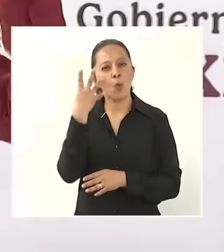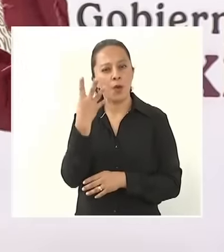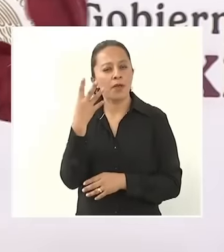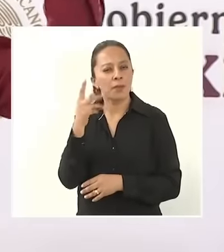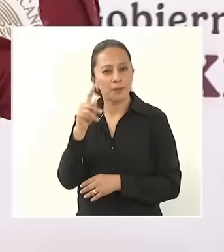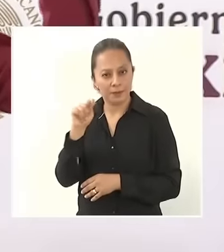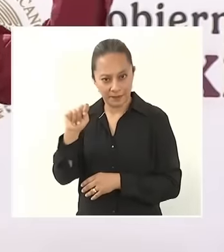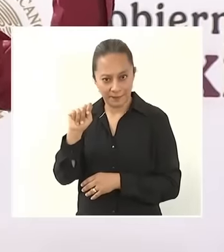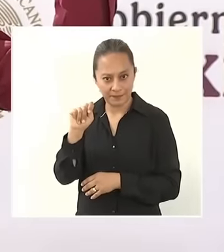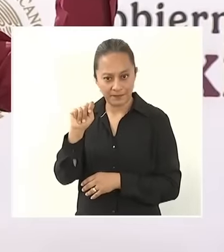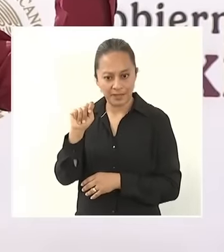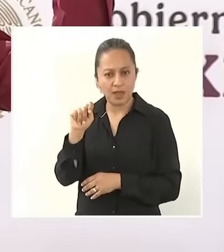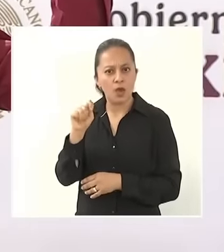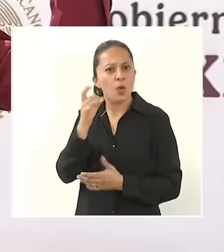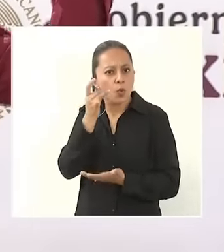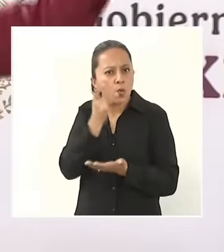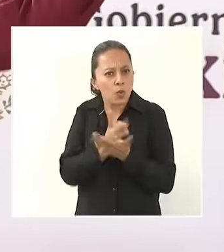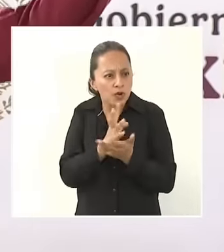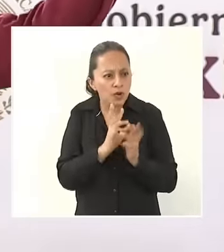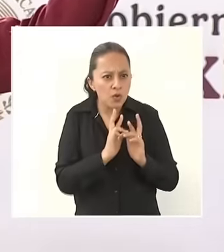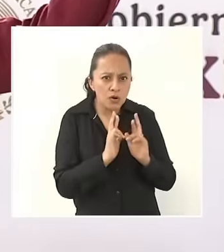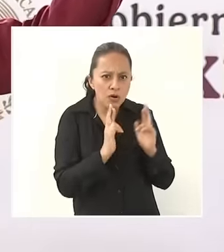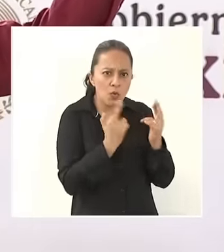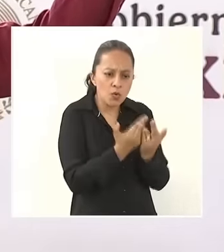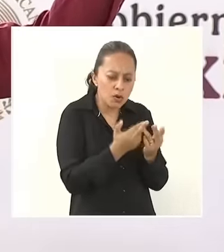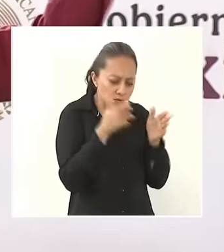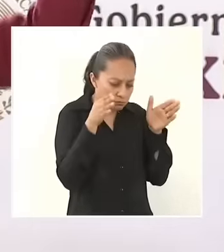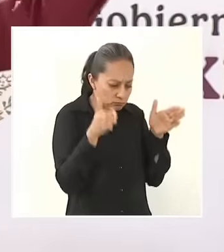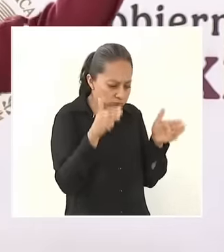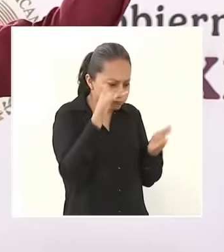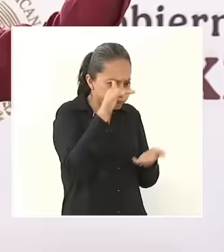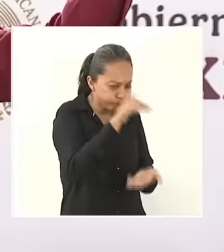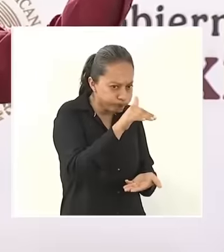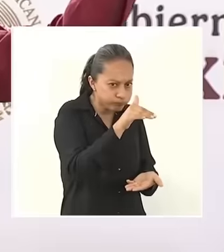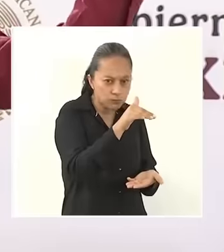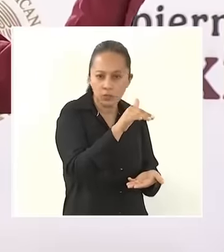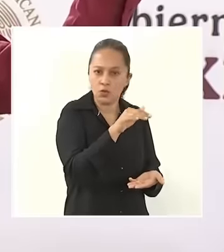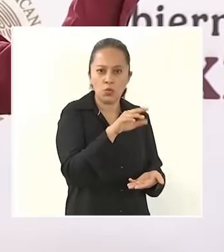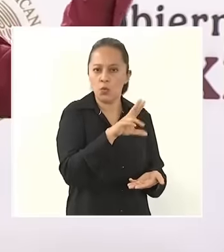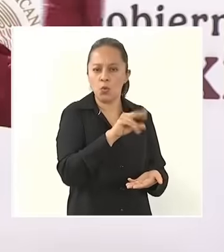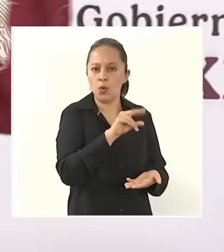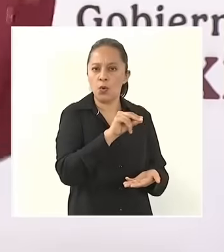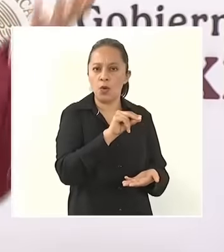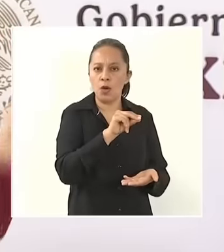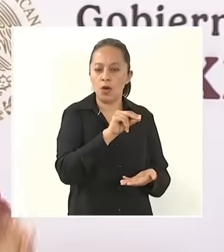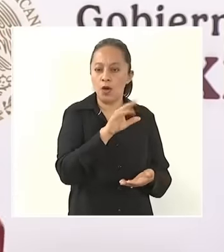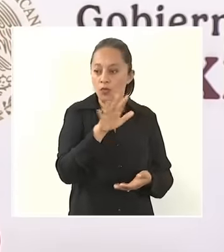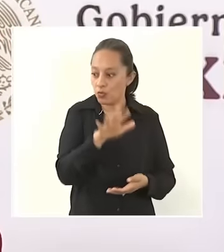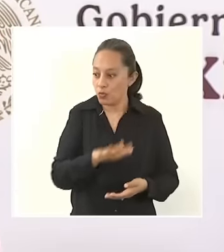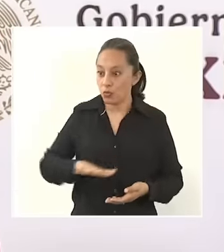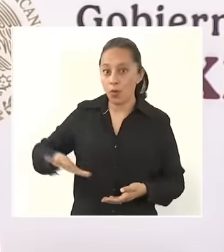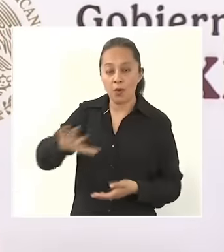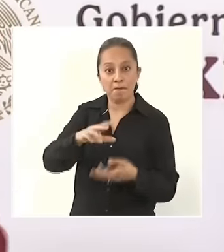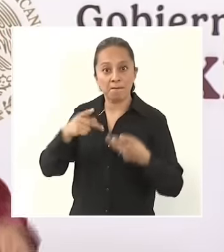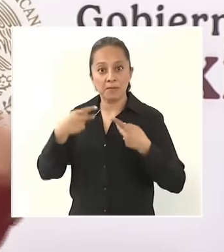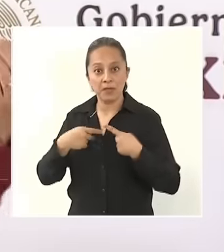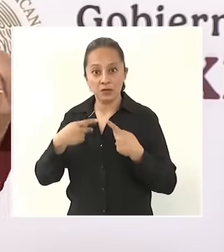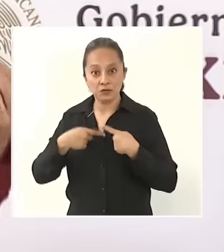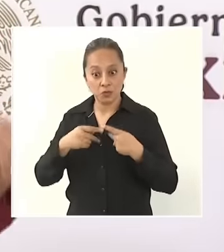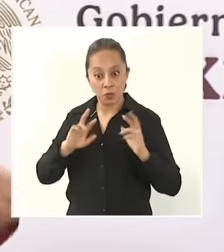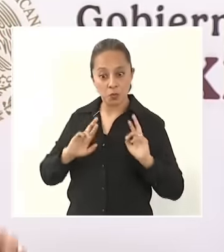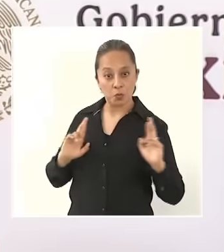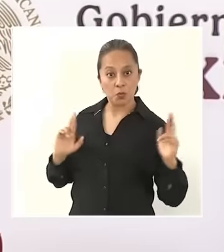no solo tenemos reuniones cerradas, sino tenemos reuniones con el pueblo de Querétaro